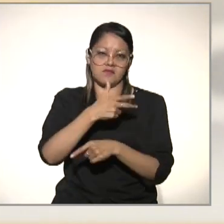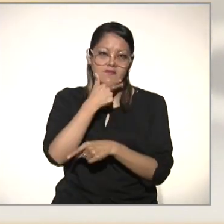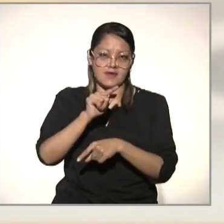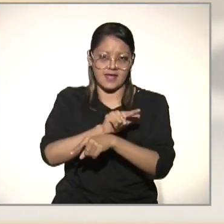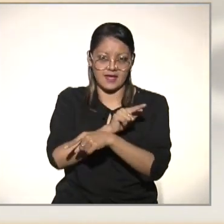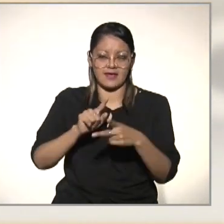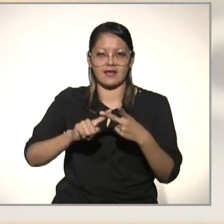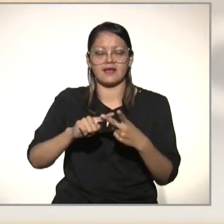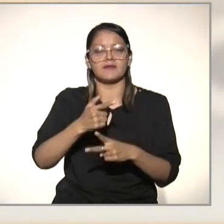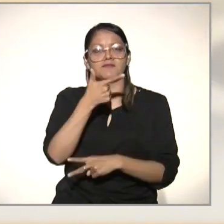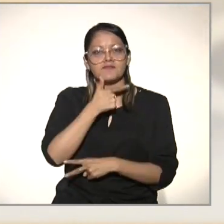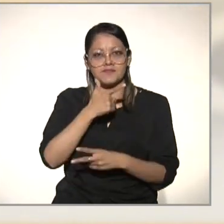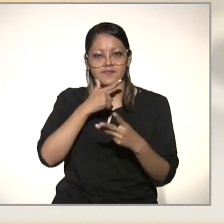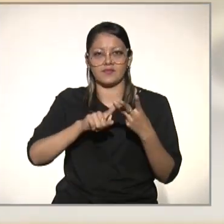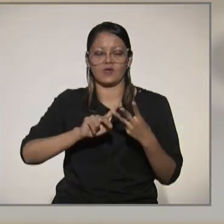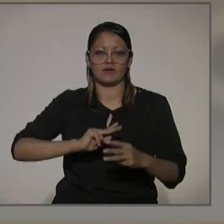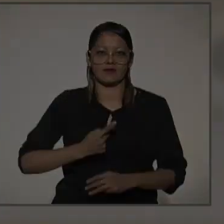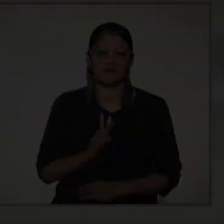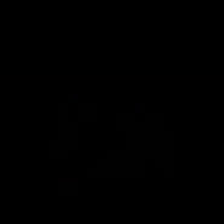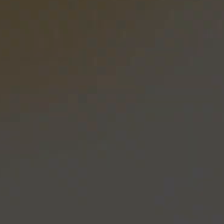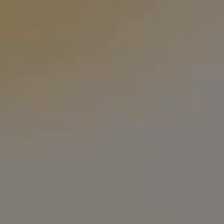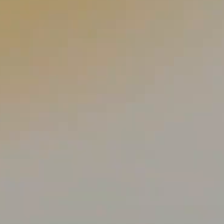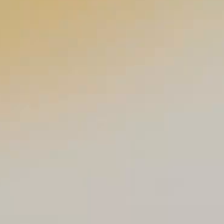lesbiana y el travesti.